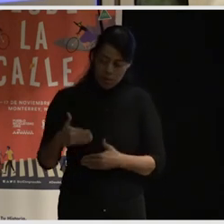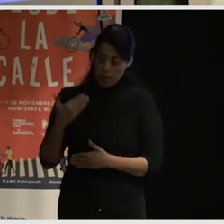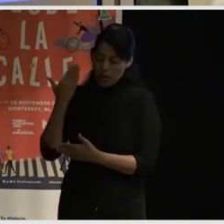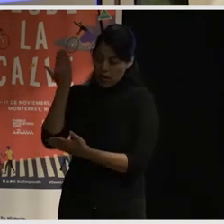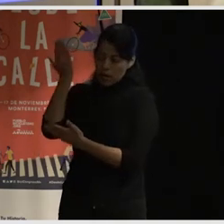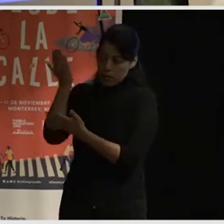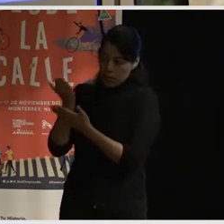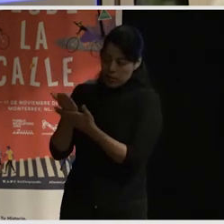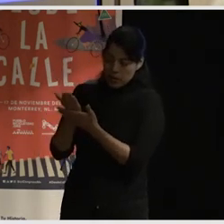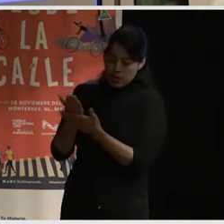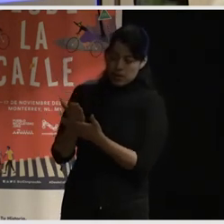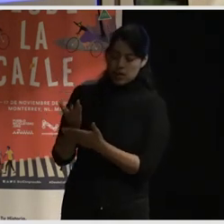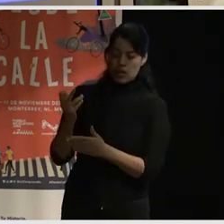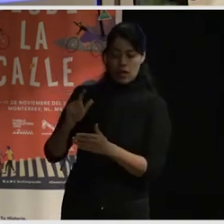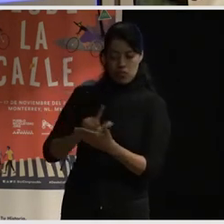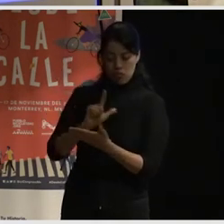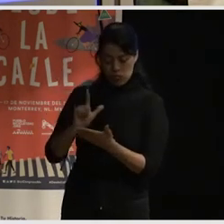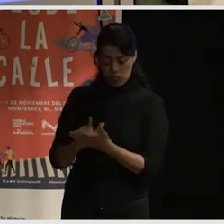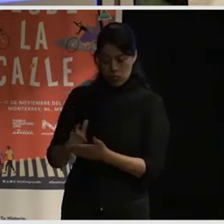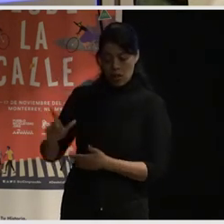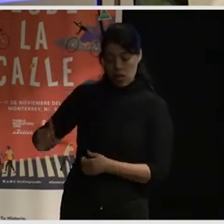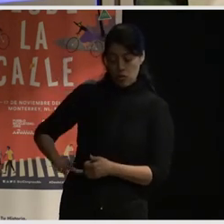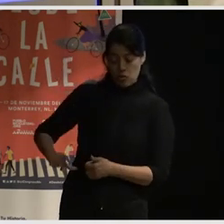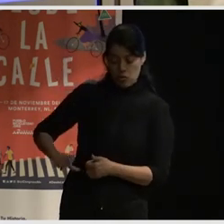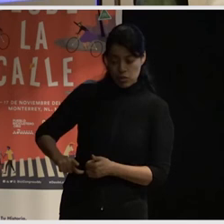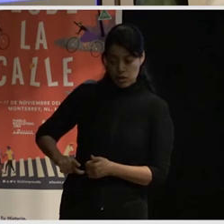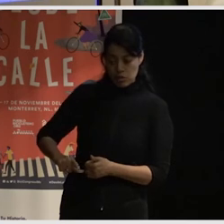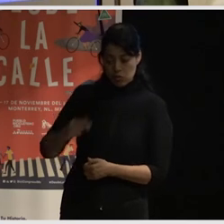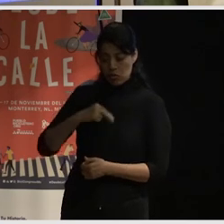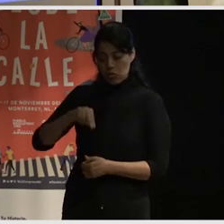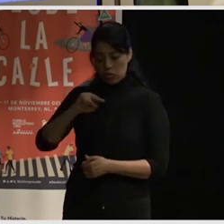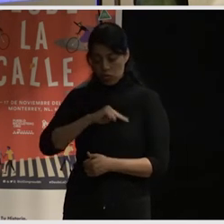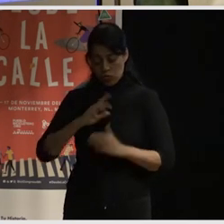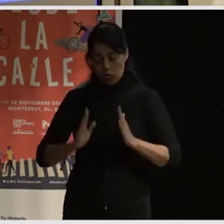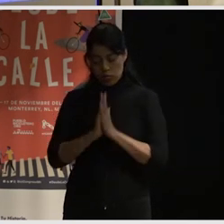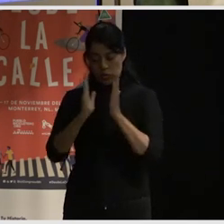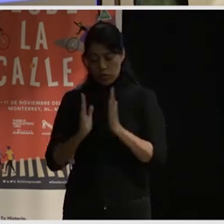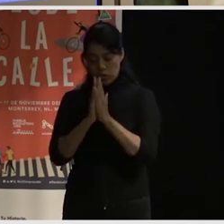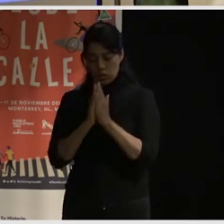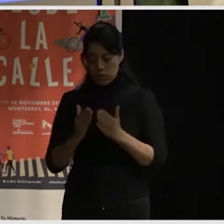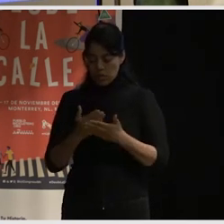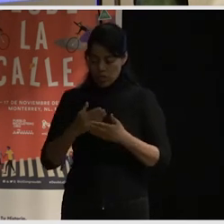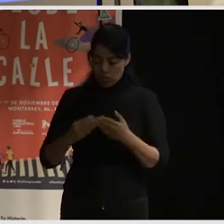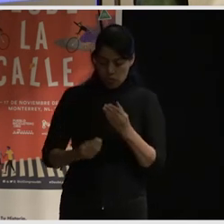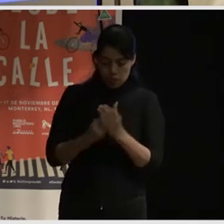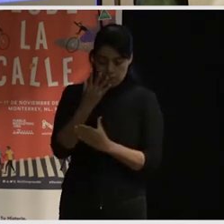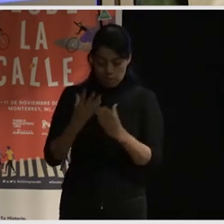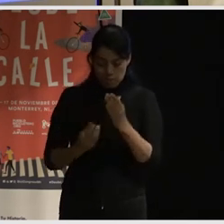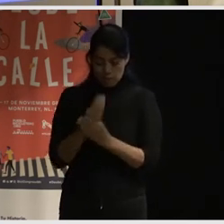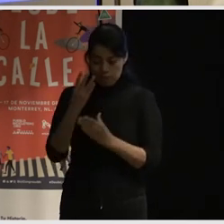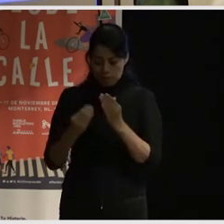tanto social como jurídica por supuesto hacia los gobiernos nosotros hemos estado participando en la actualización de las normas oficiales